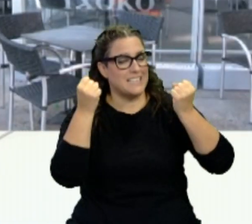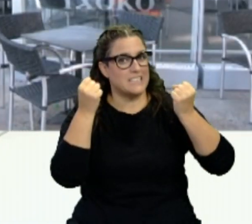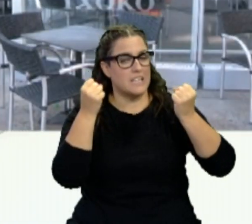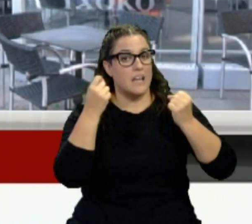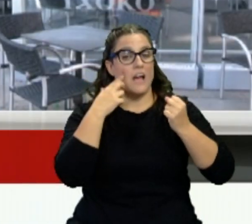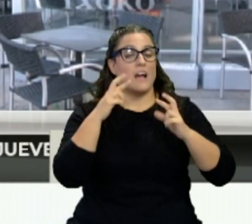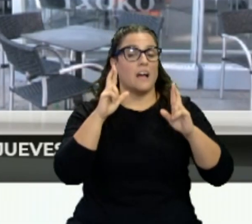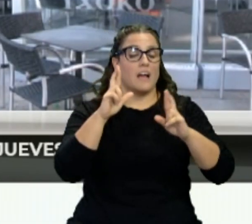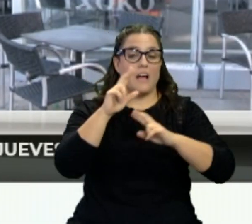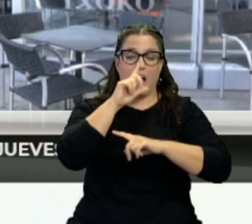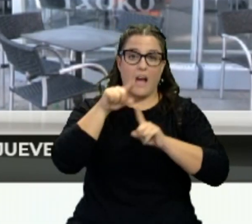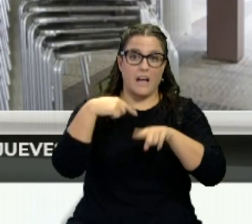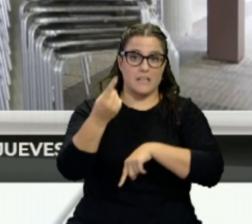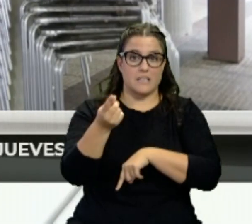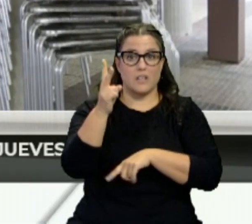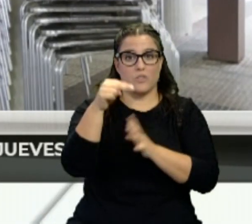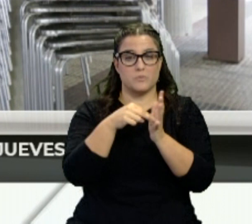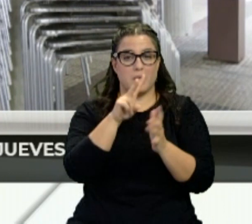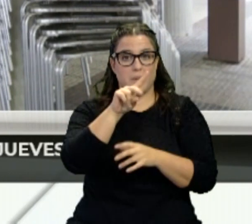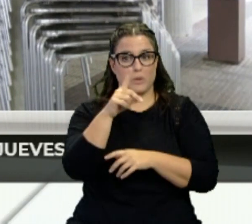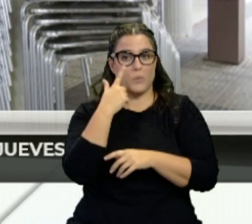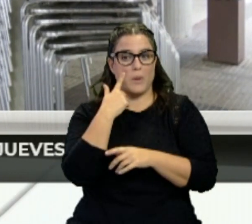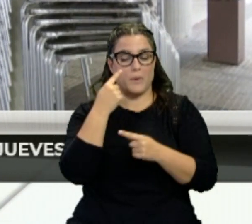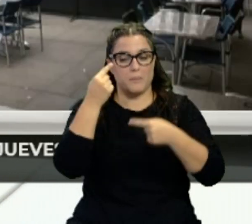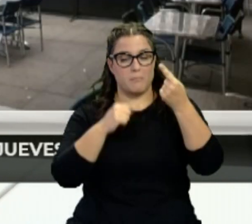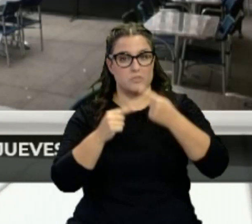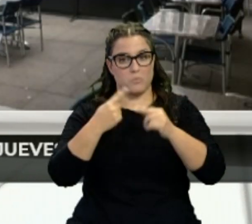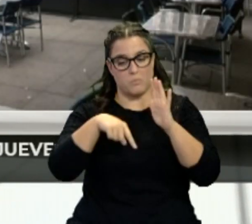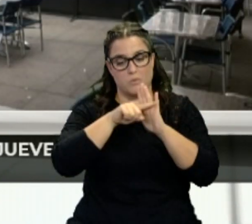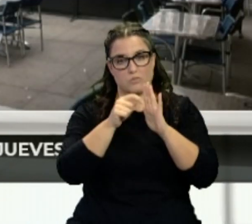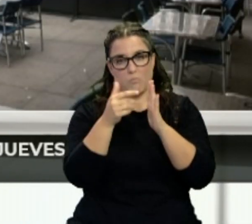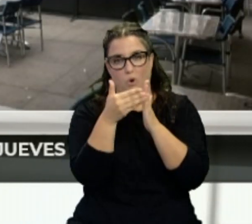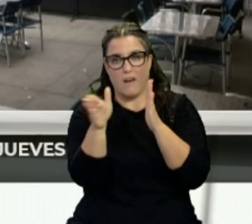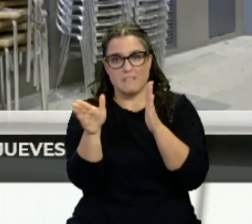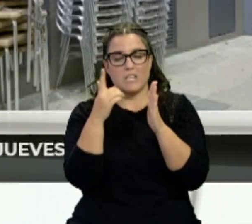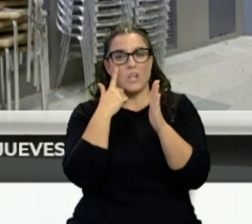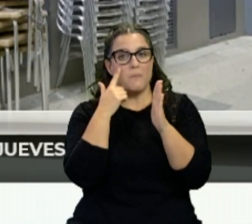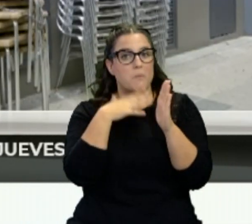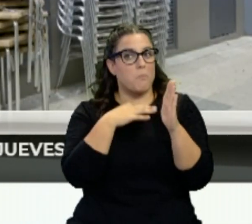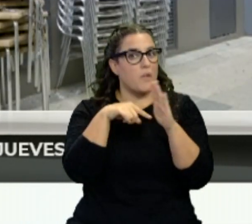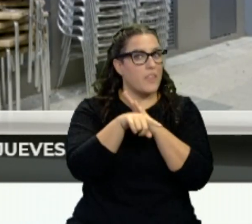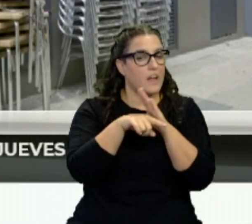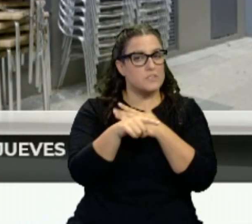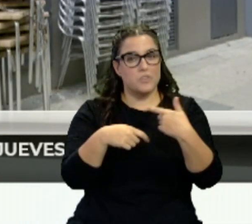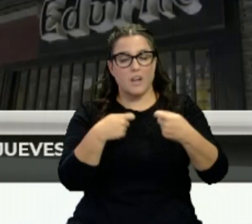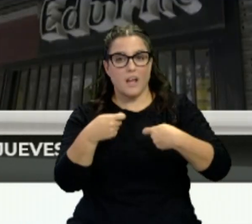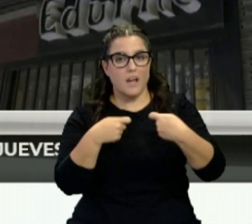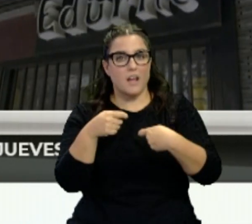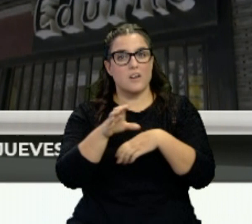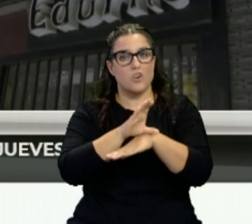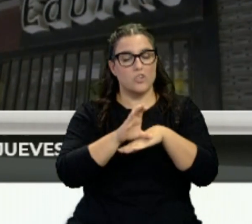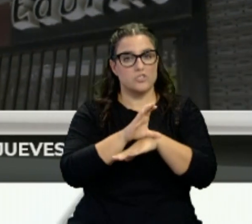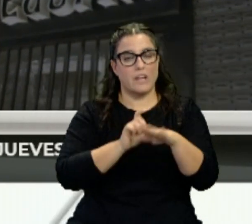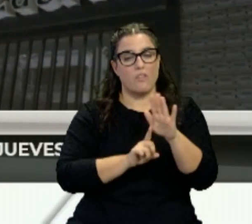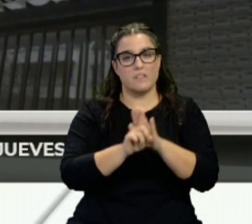para el 2021, en esta partida presupuestaria que se ha dejado abierta, podamos trabajar con el consejero de